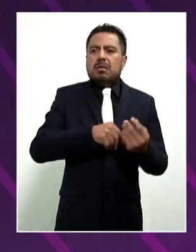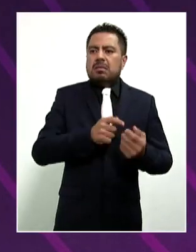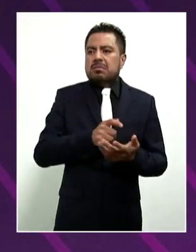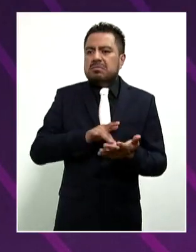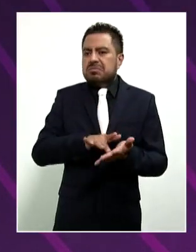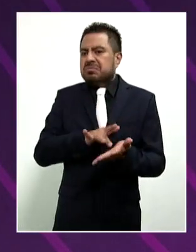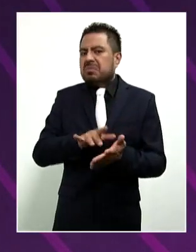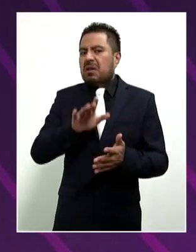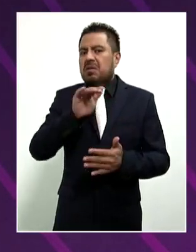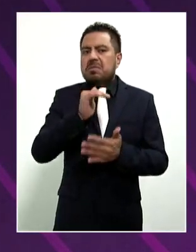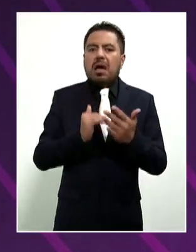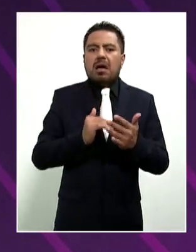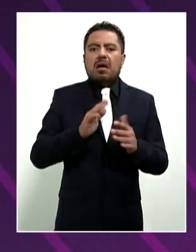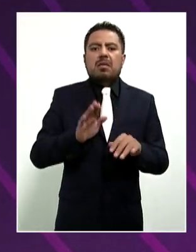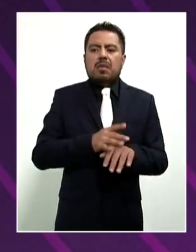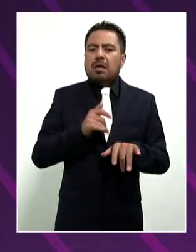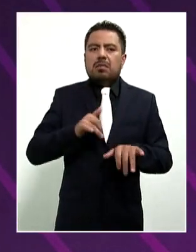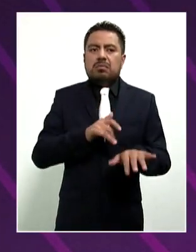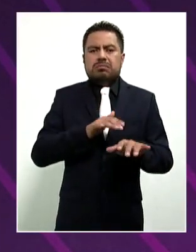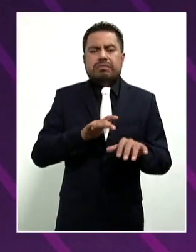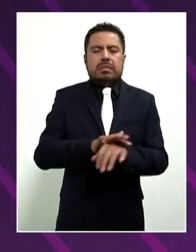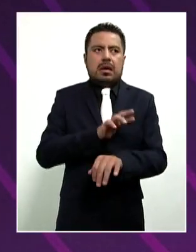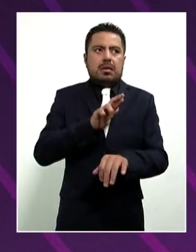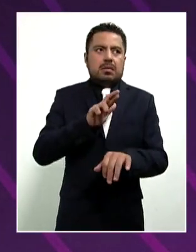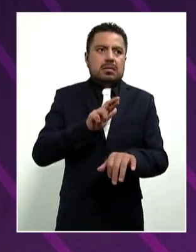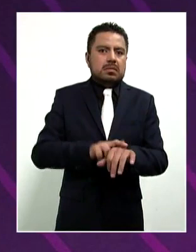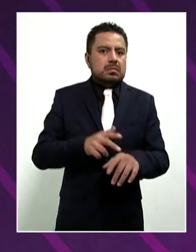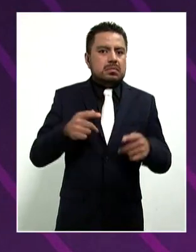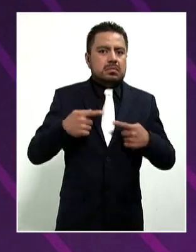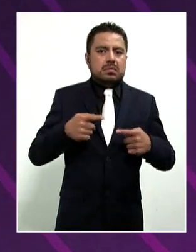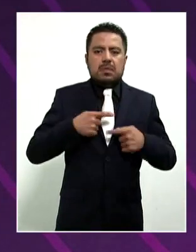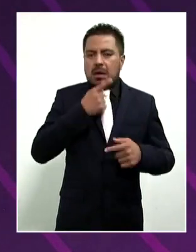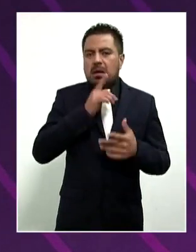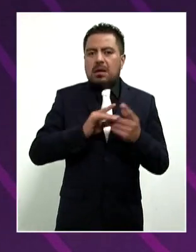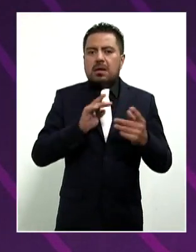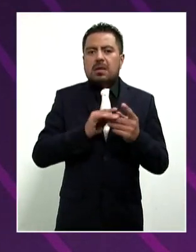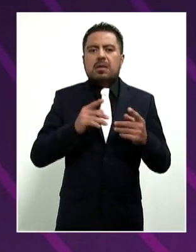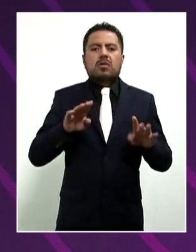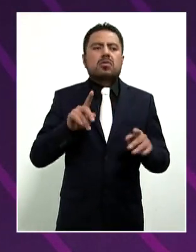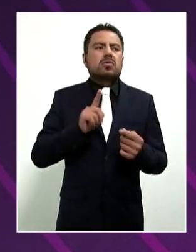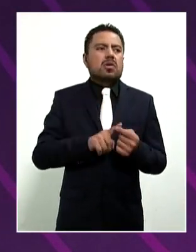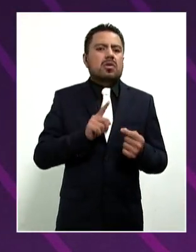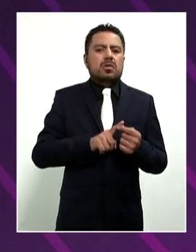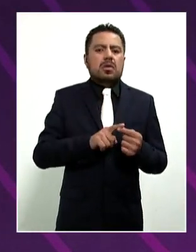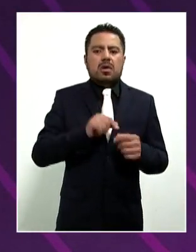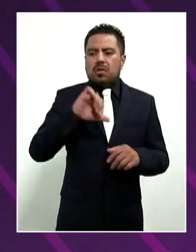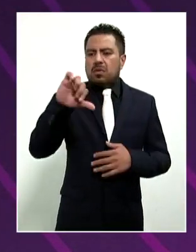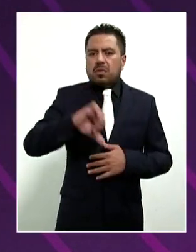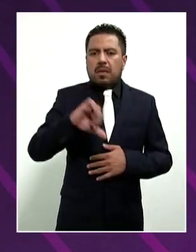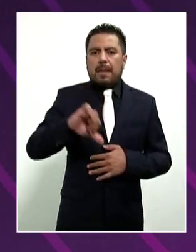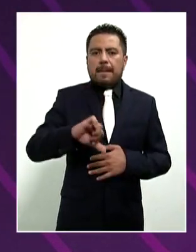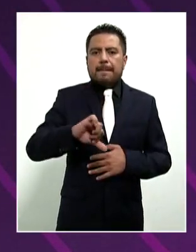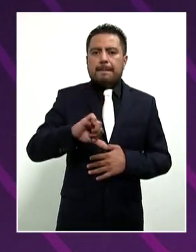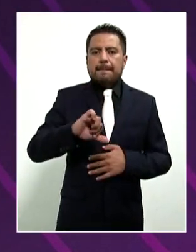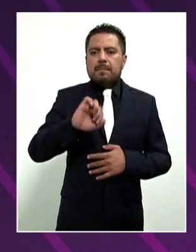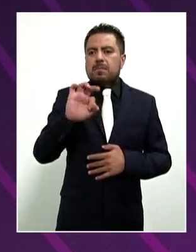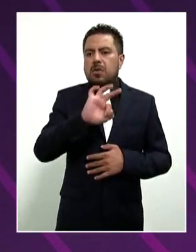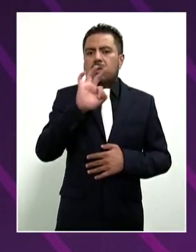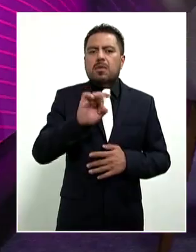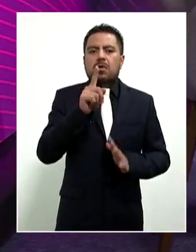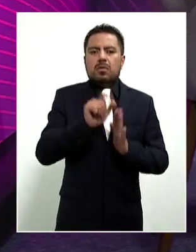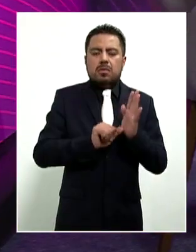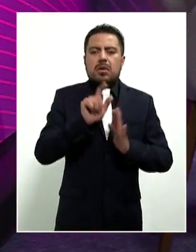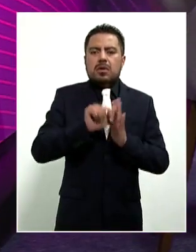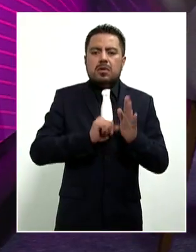precario porque además el flujo ha crecido muchísimo. Estamos hablando de una situación en donde hoy el promedio mensual